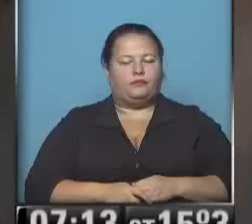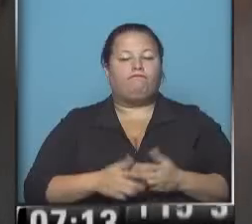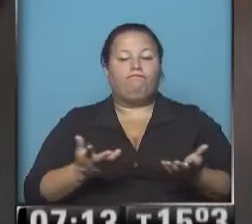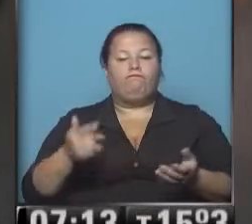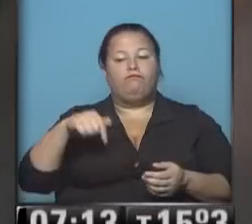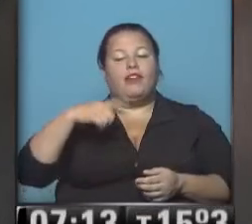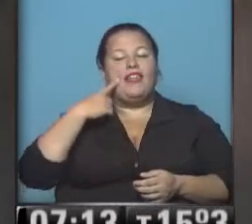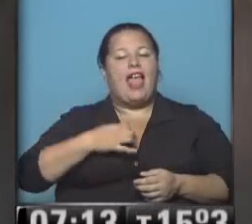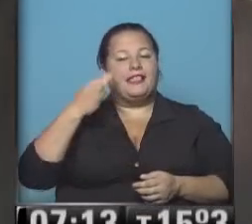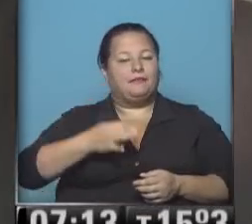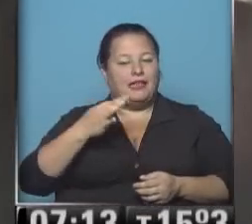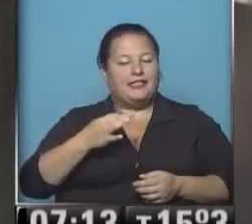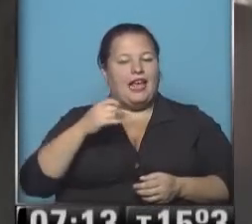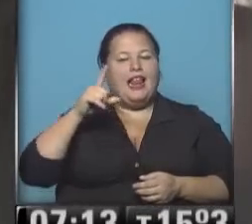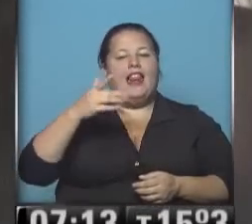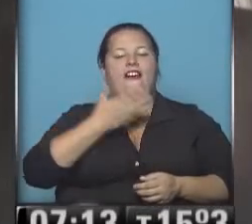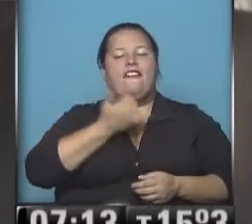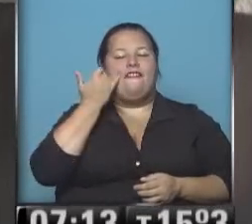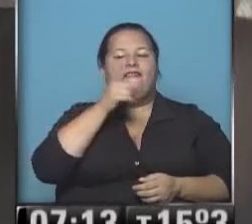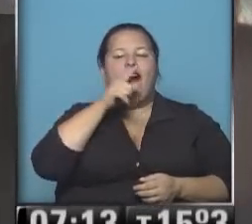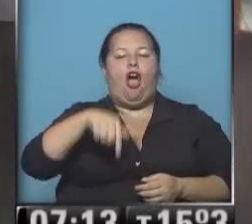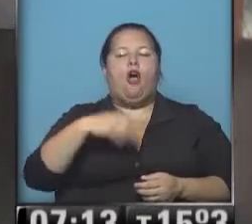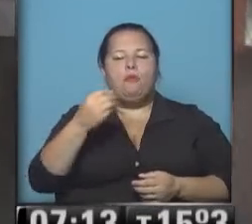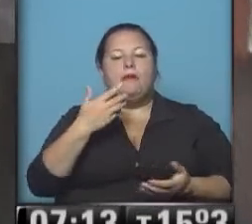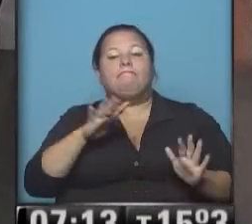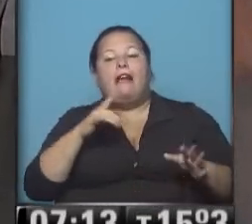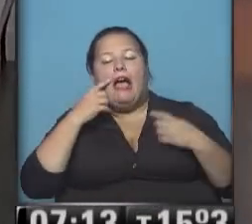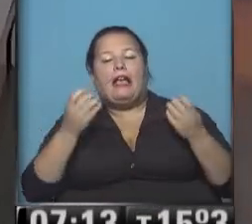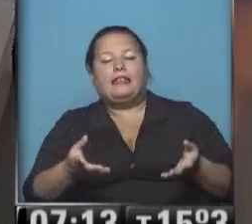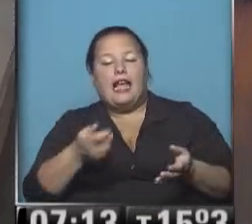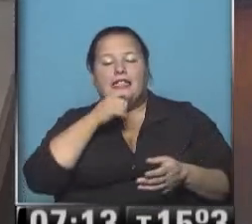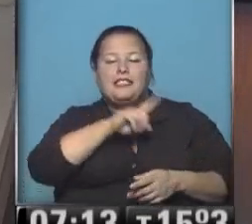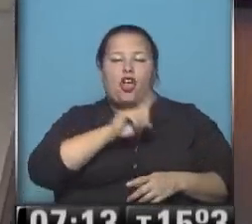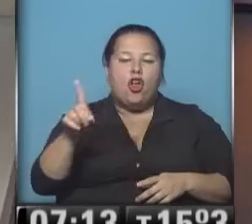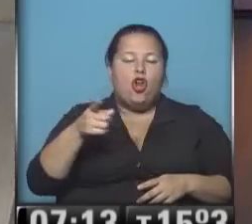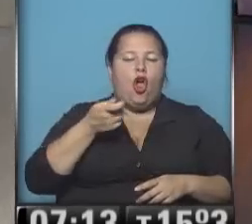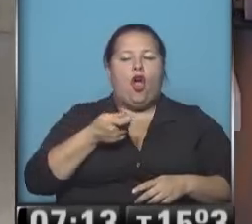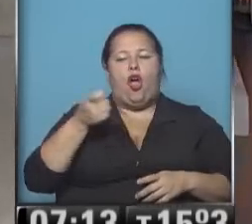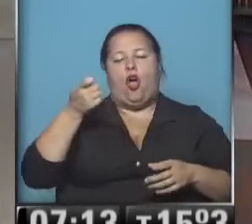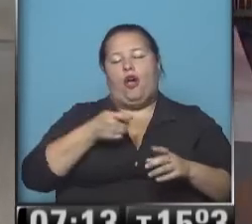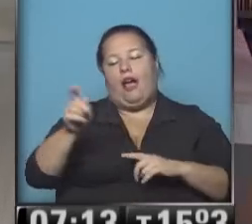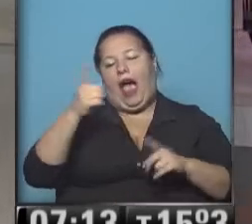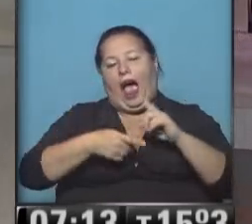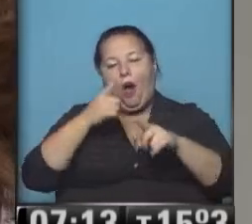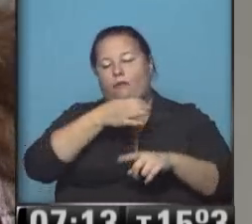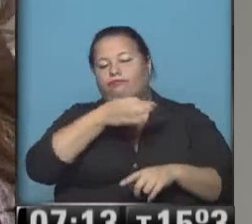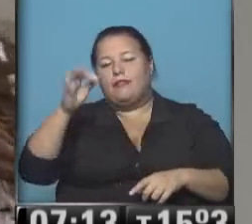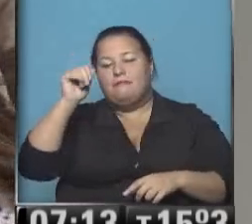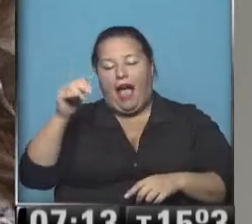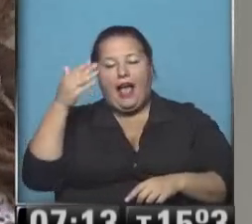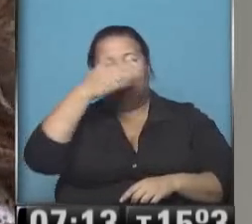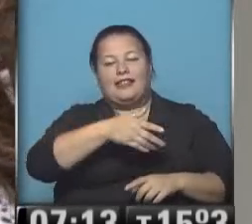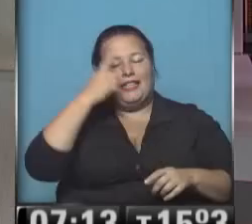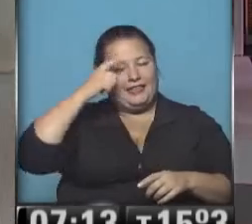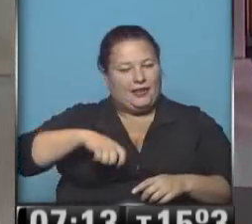Bueno, es una jornada particular para Carlos Faith en el día de hoy porque hay expectativa para saber si va a ir o no va a ir a la acordada de todos los martes allí